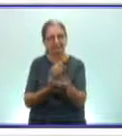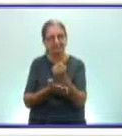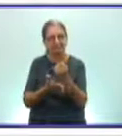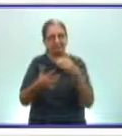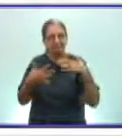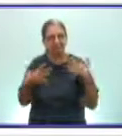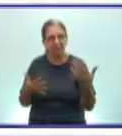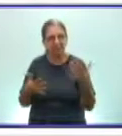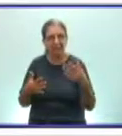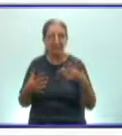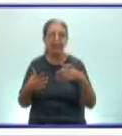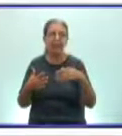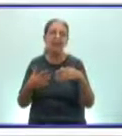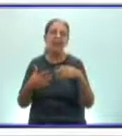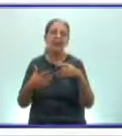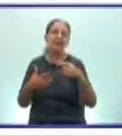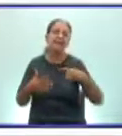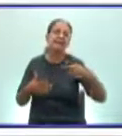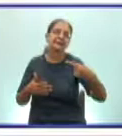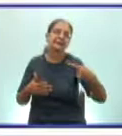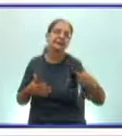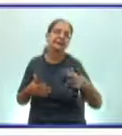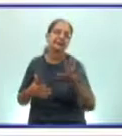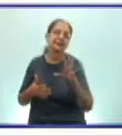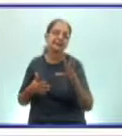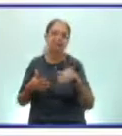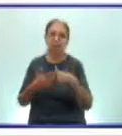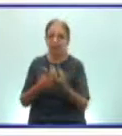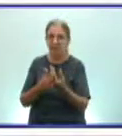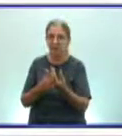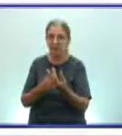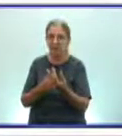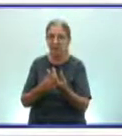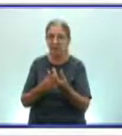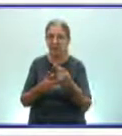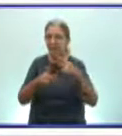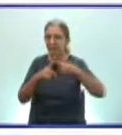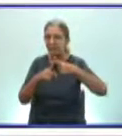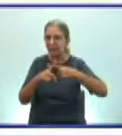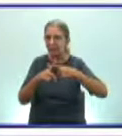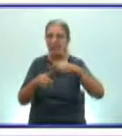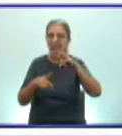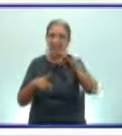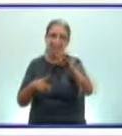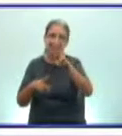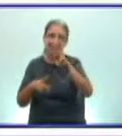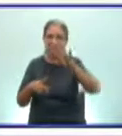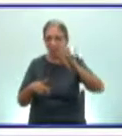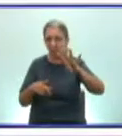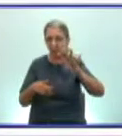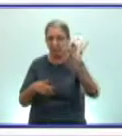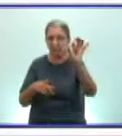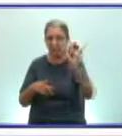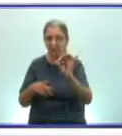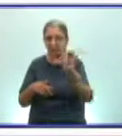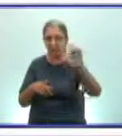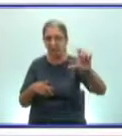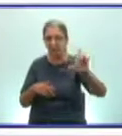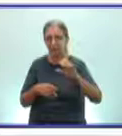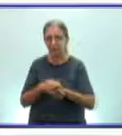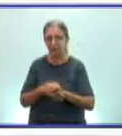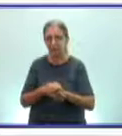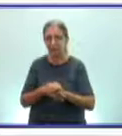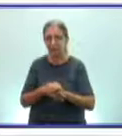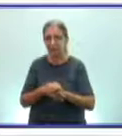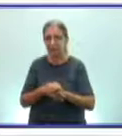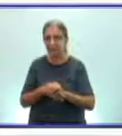durante 5 días la temperatura fue de 34 grados Celsius. La segunda proposición